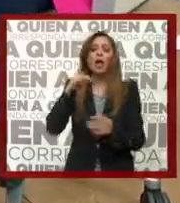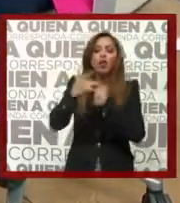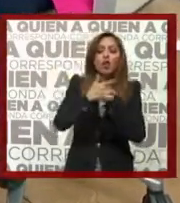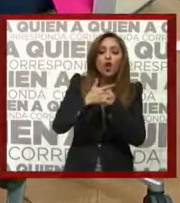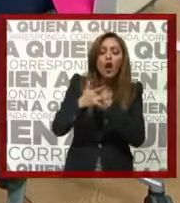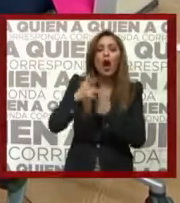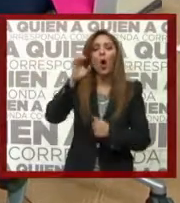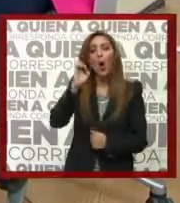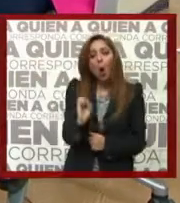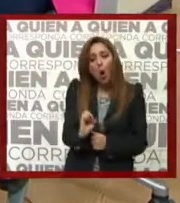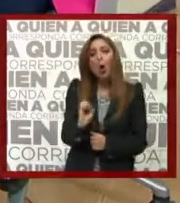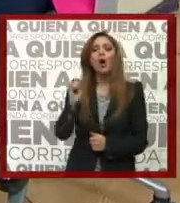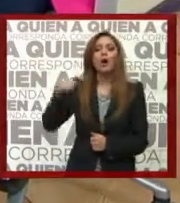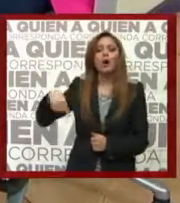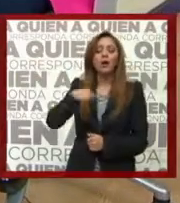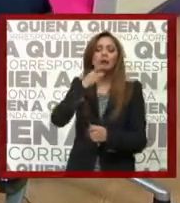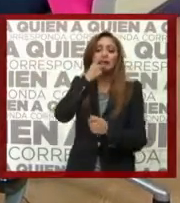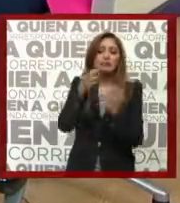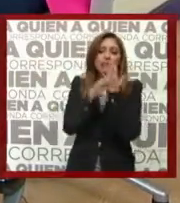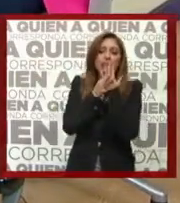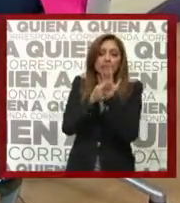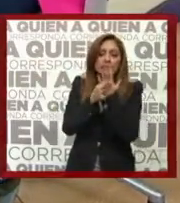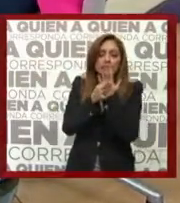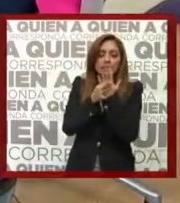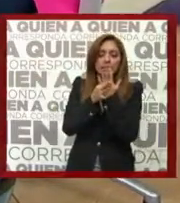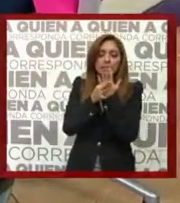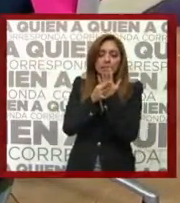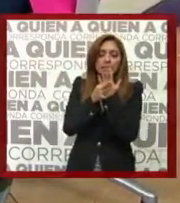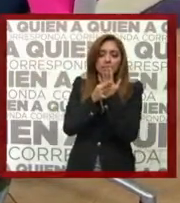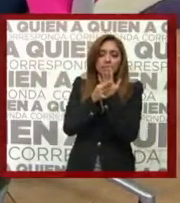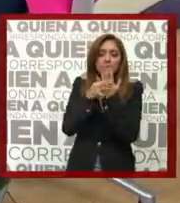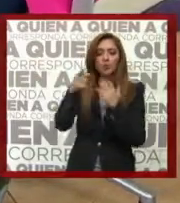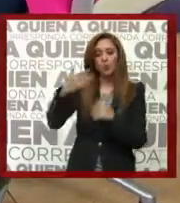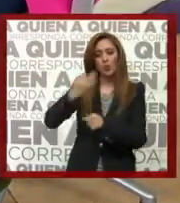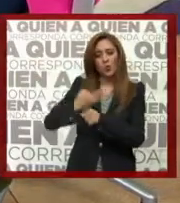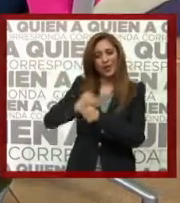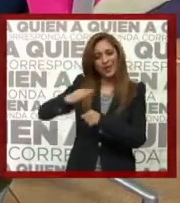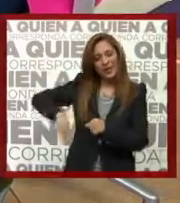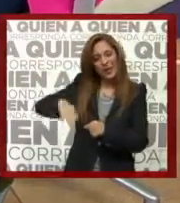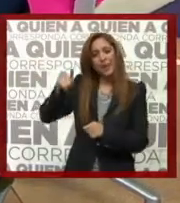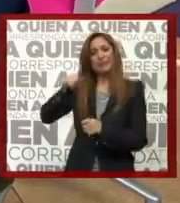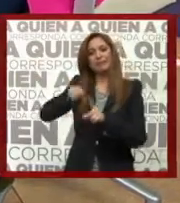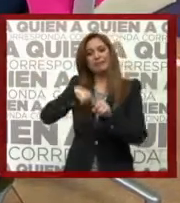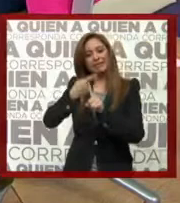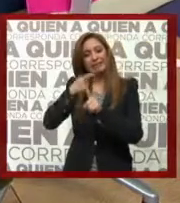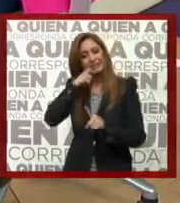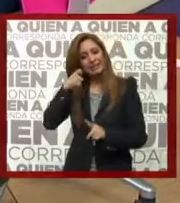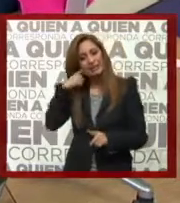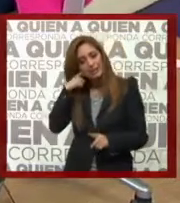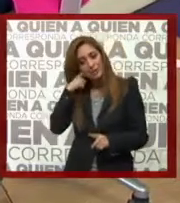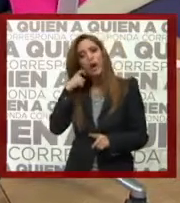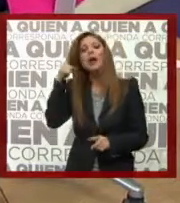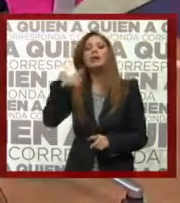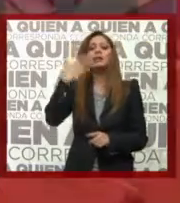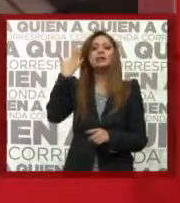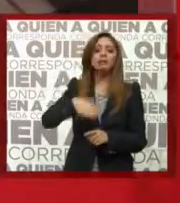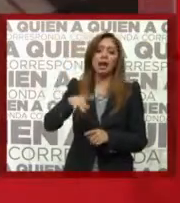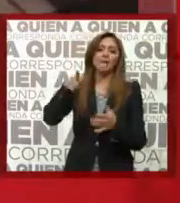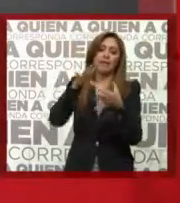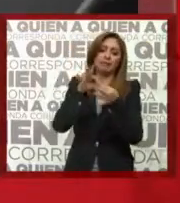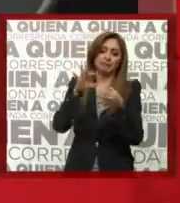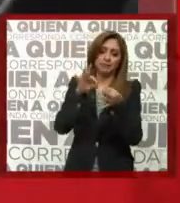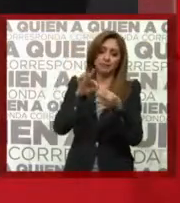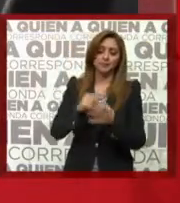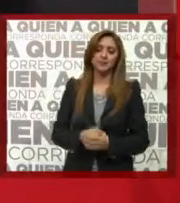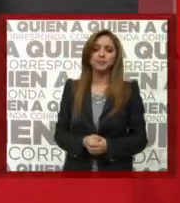o en el que de plano los acusan de lo que tú decías hace un momento, de violación. Estas ya son palabras mayores.